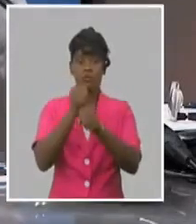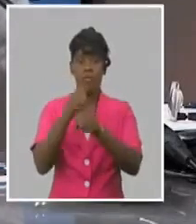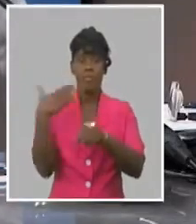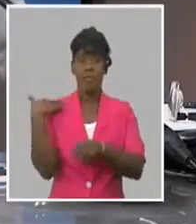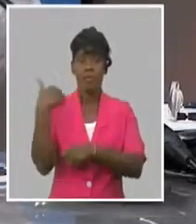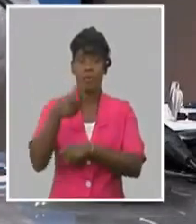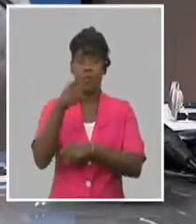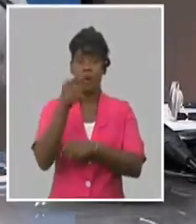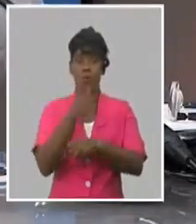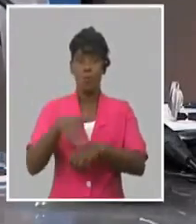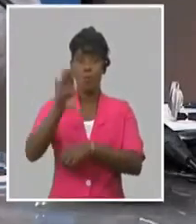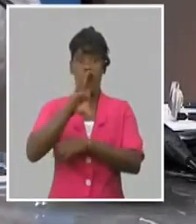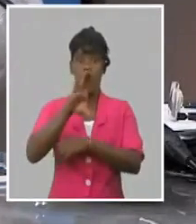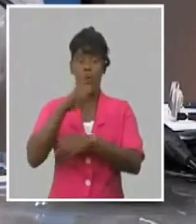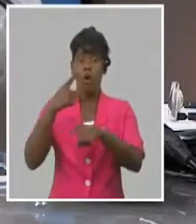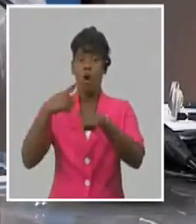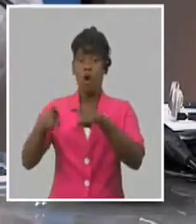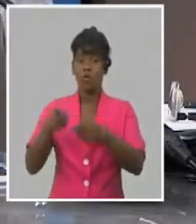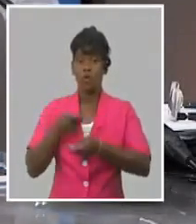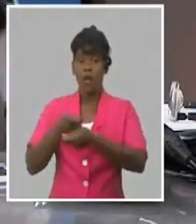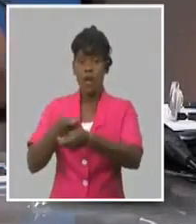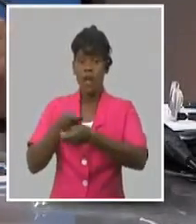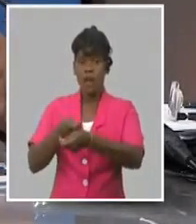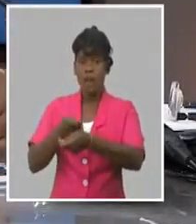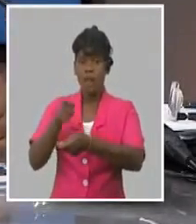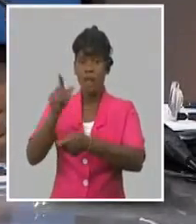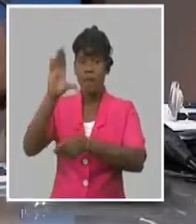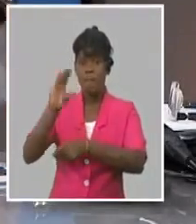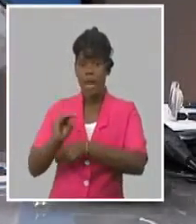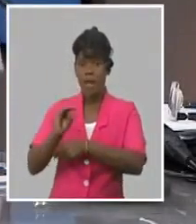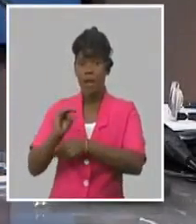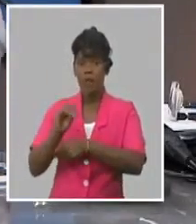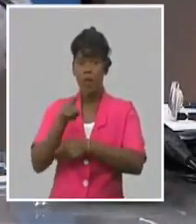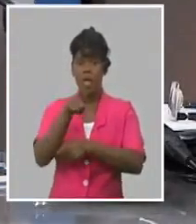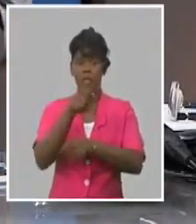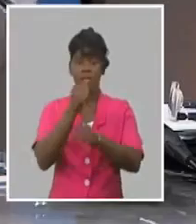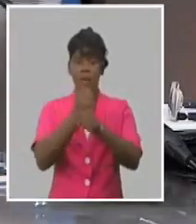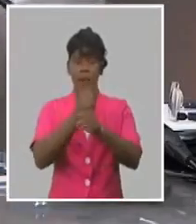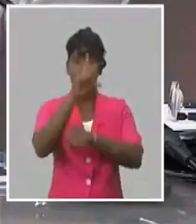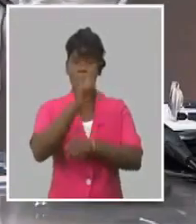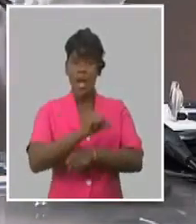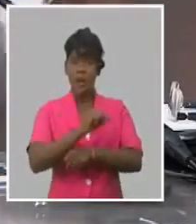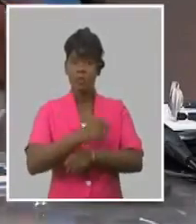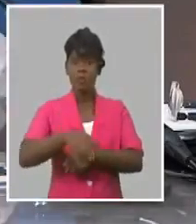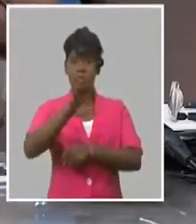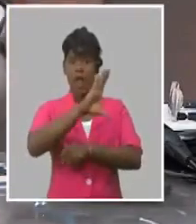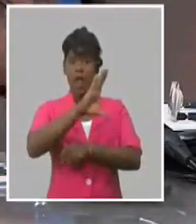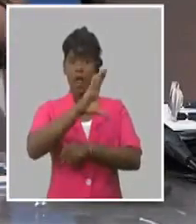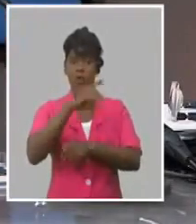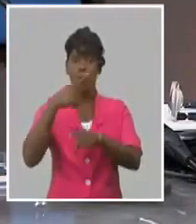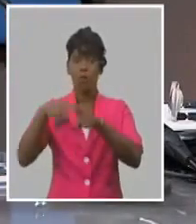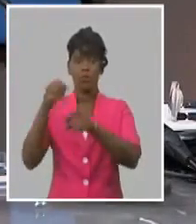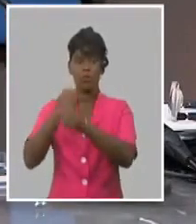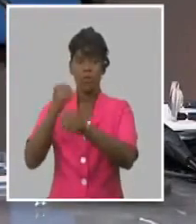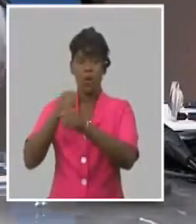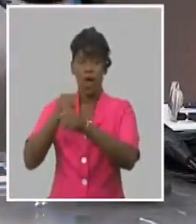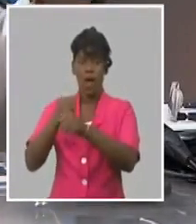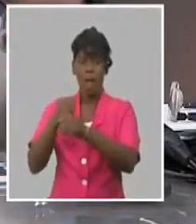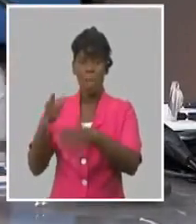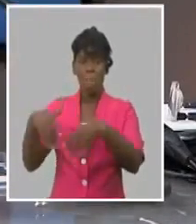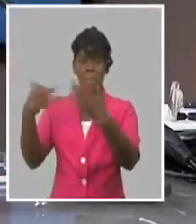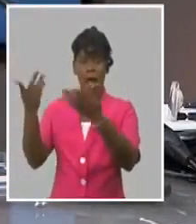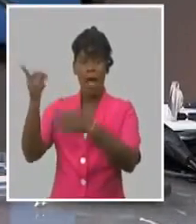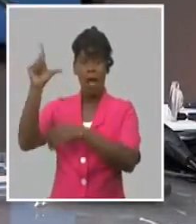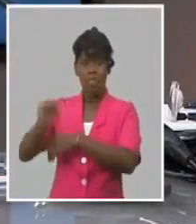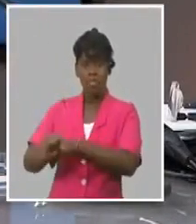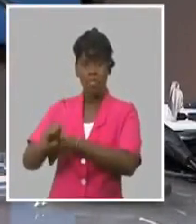decir, la diferencia de salario entre el que más aporta con el que más aporta es muy poco. Todas las complicaciones que llevan a mover salario en